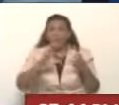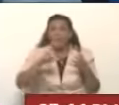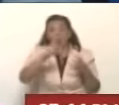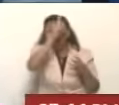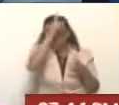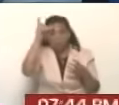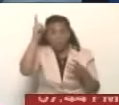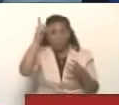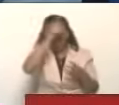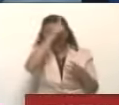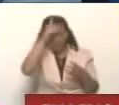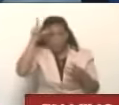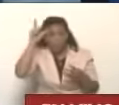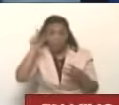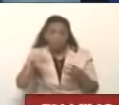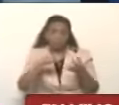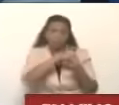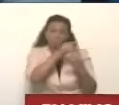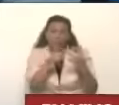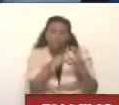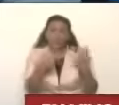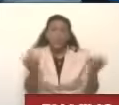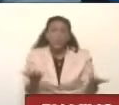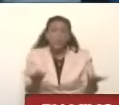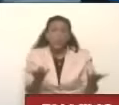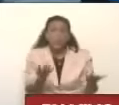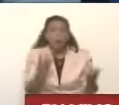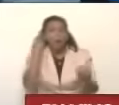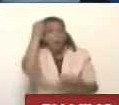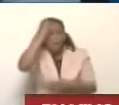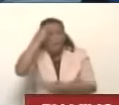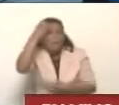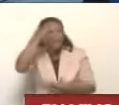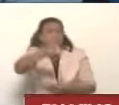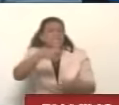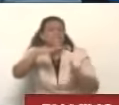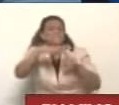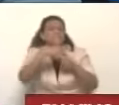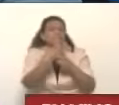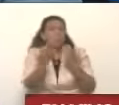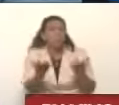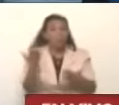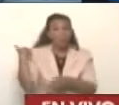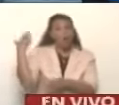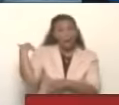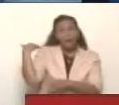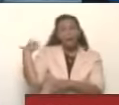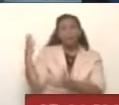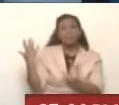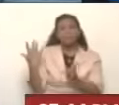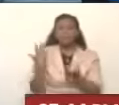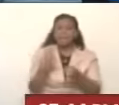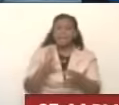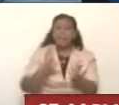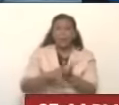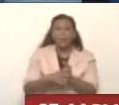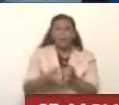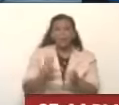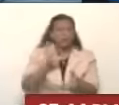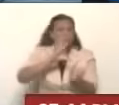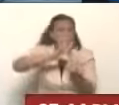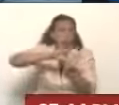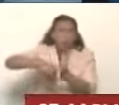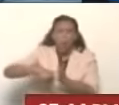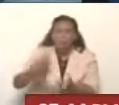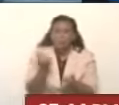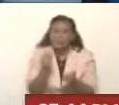Leopoldo López. ¿Cuál es su apreciación? Porque ya usted ha hecho la apreciación en el ámbito de la corrupción. Pero una cosa